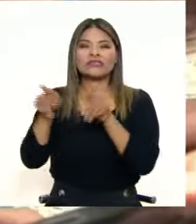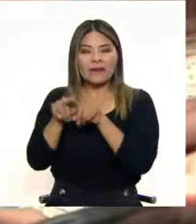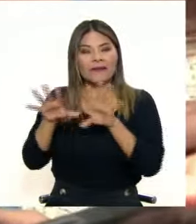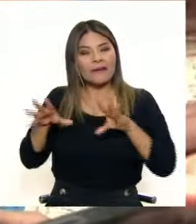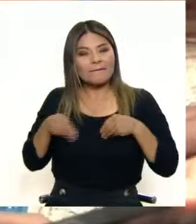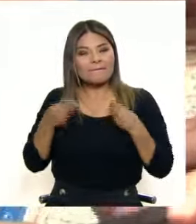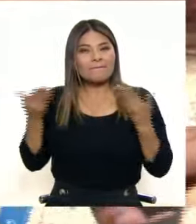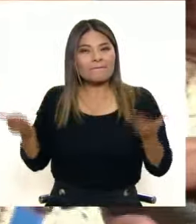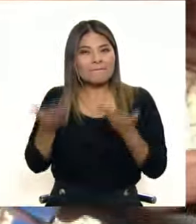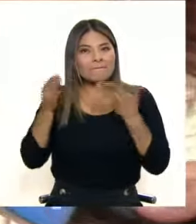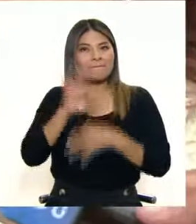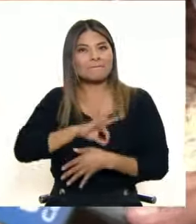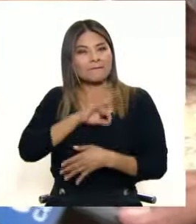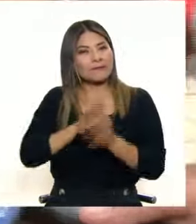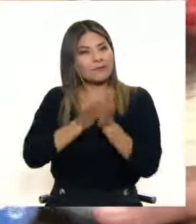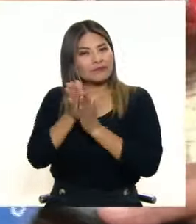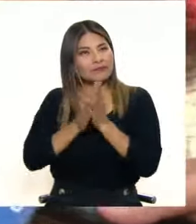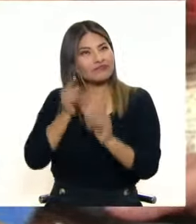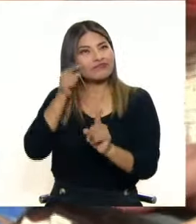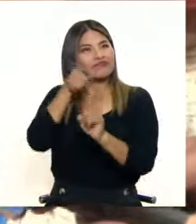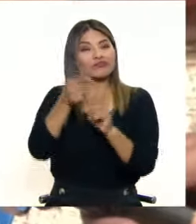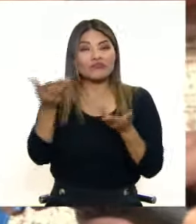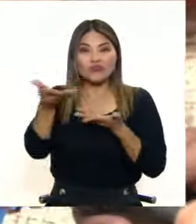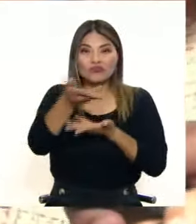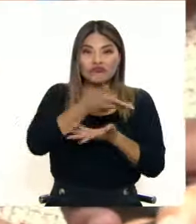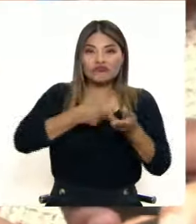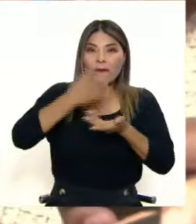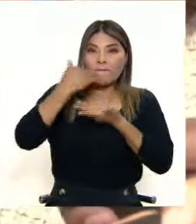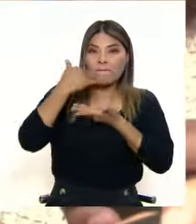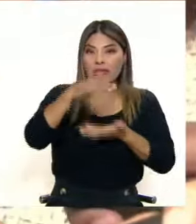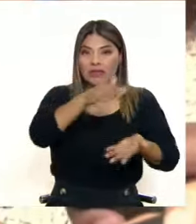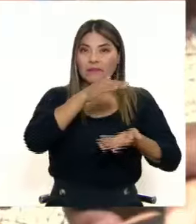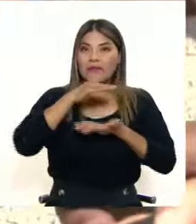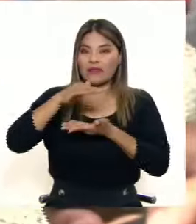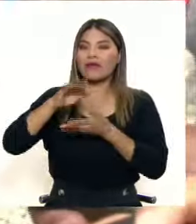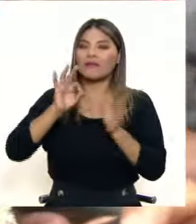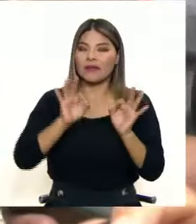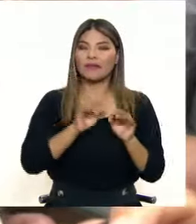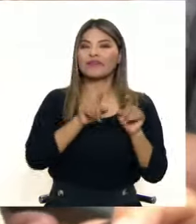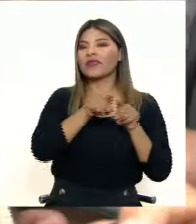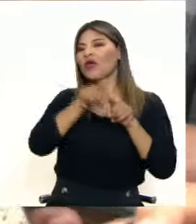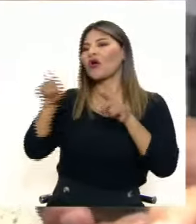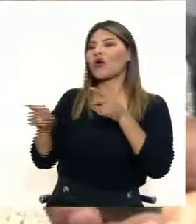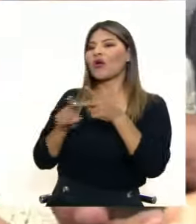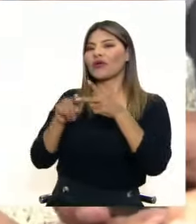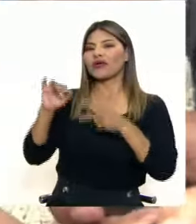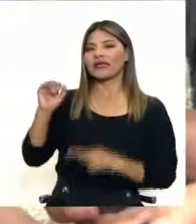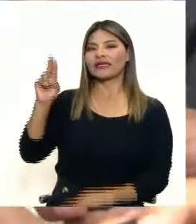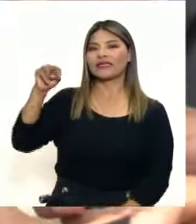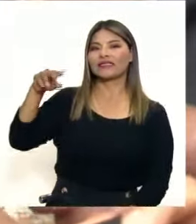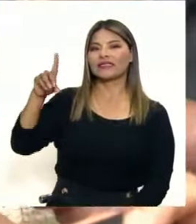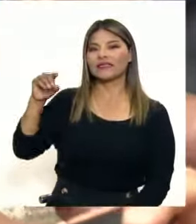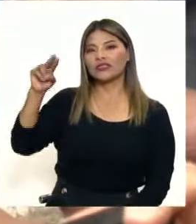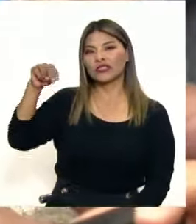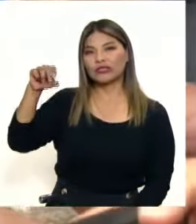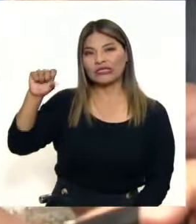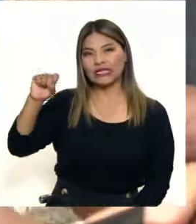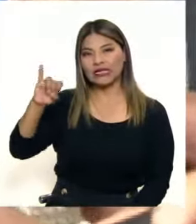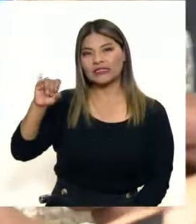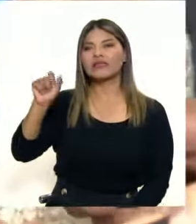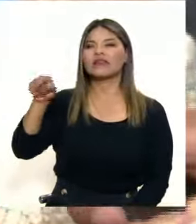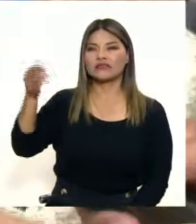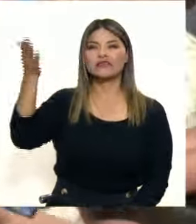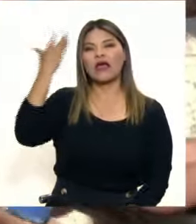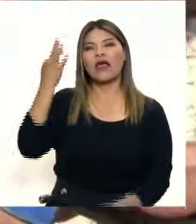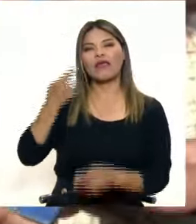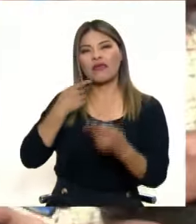esto atrae la inversión y mejora nuestras exportaciones. En el caso de Indonesia, hemos tenido ya varias reuniones